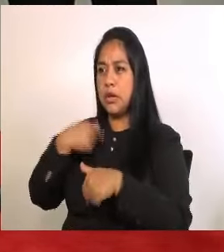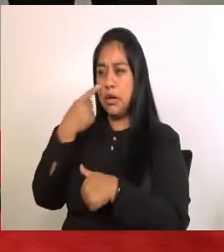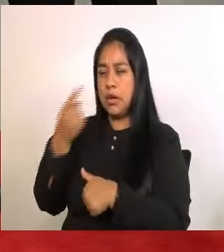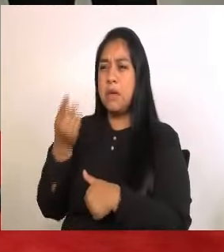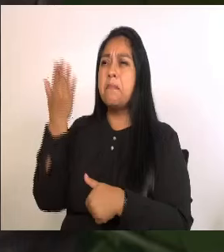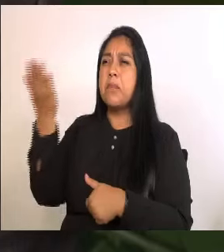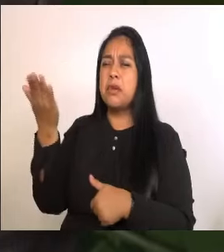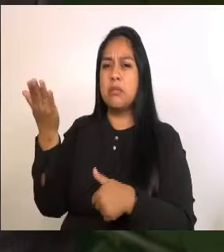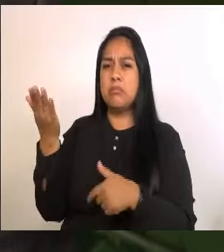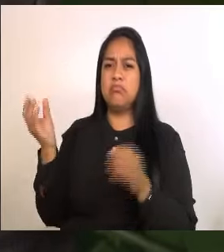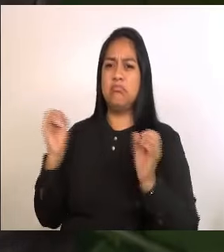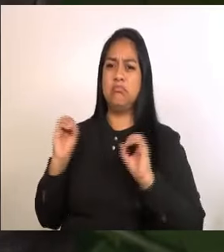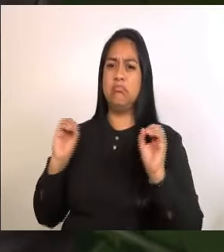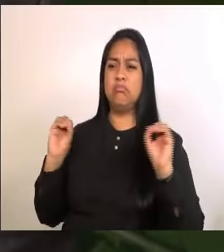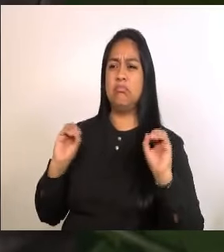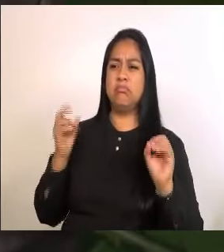pedir? Nada.